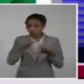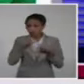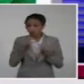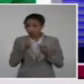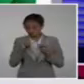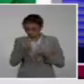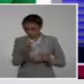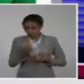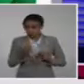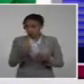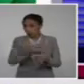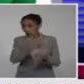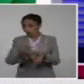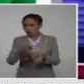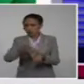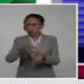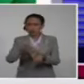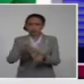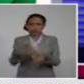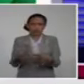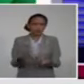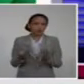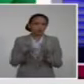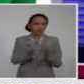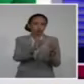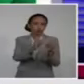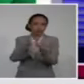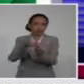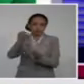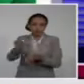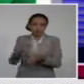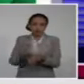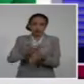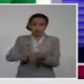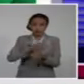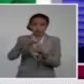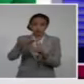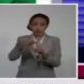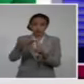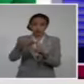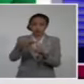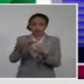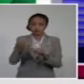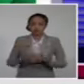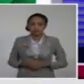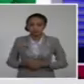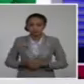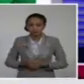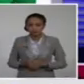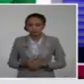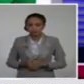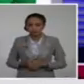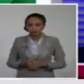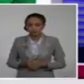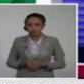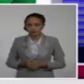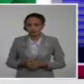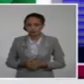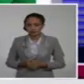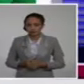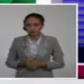y lamentar han estado relacionados con contactos previos con un caso ya diagnosticado y